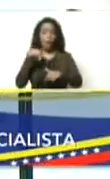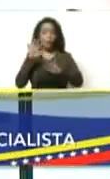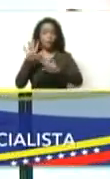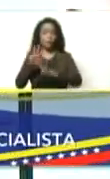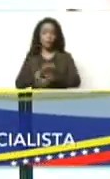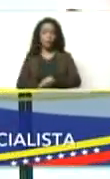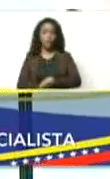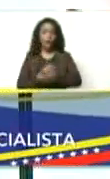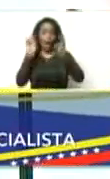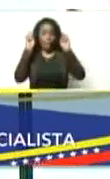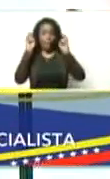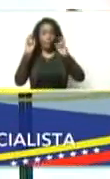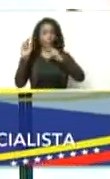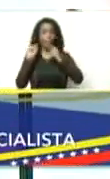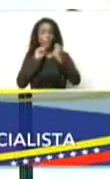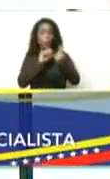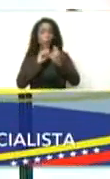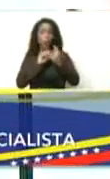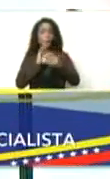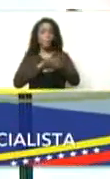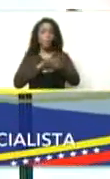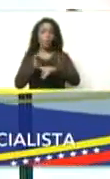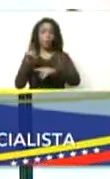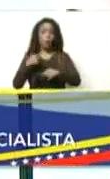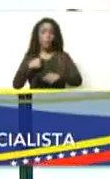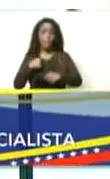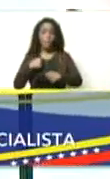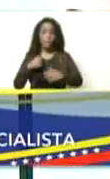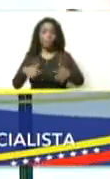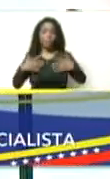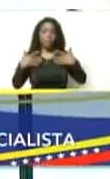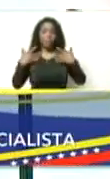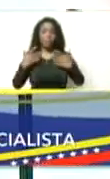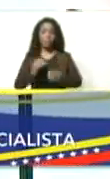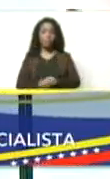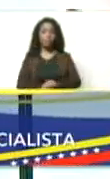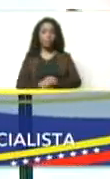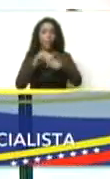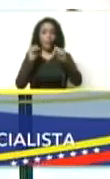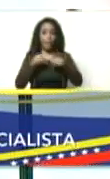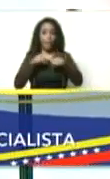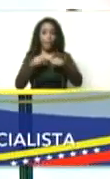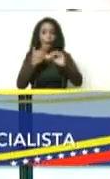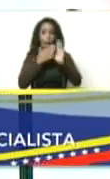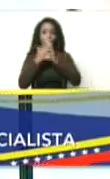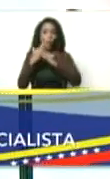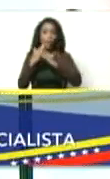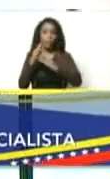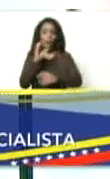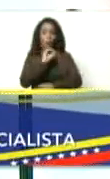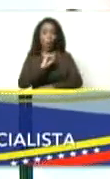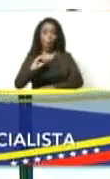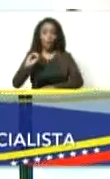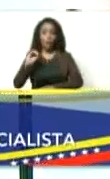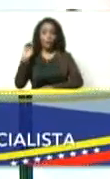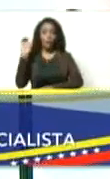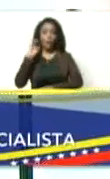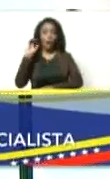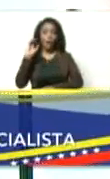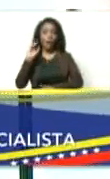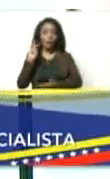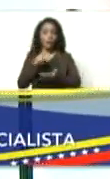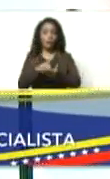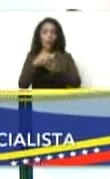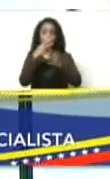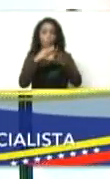en faz de combate. Por eso me alegra mucho que aquí a esta comunidad del oeste de Caracas lleguen los productos de la